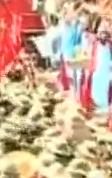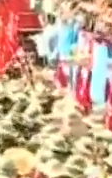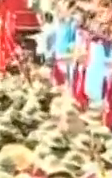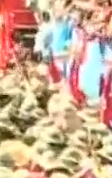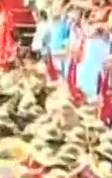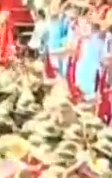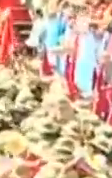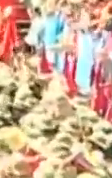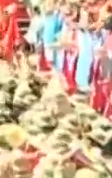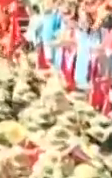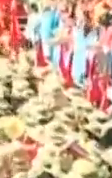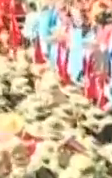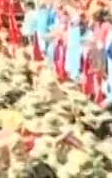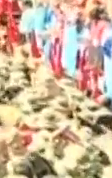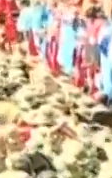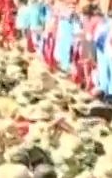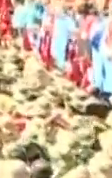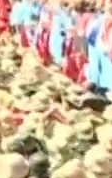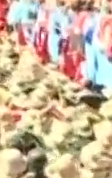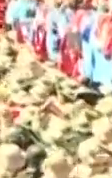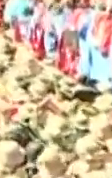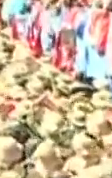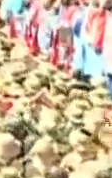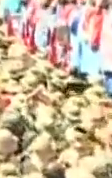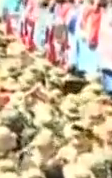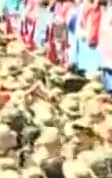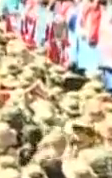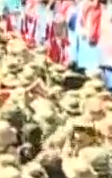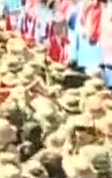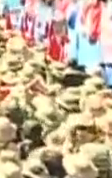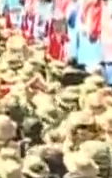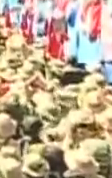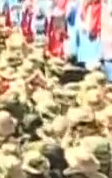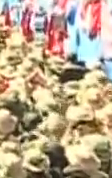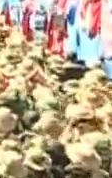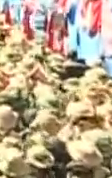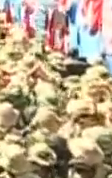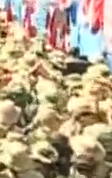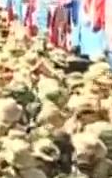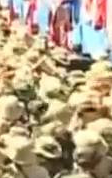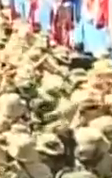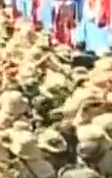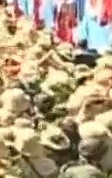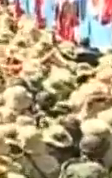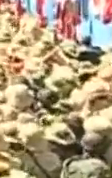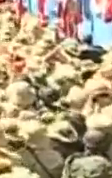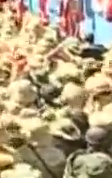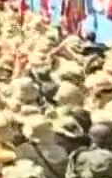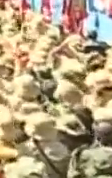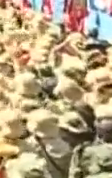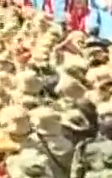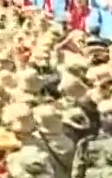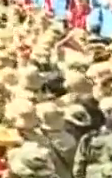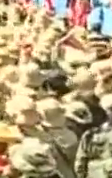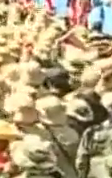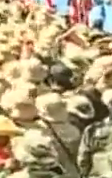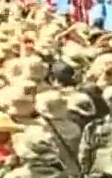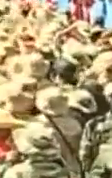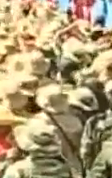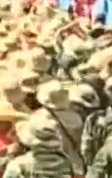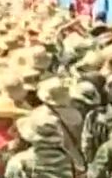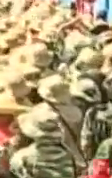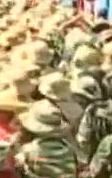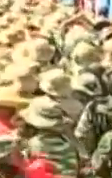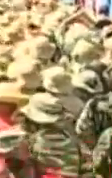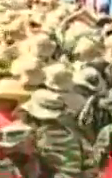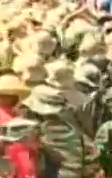siendo ejemplo de la lucha antiimperialista, antifascista y antineocolonialista. Es lo que vemos